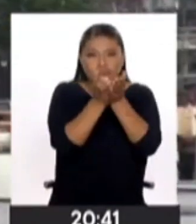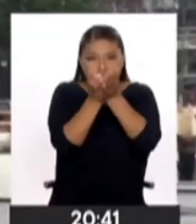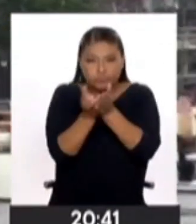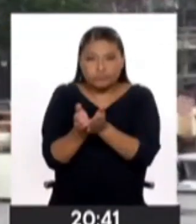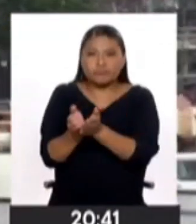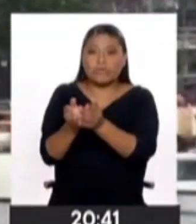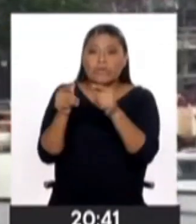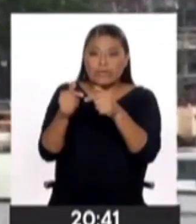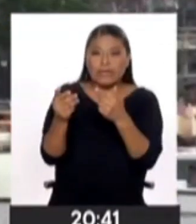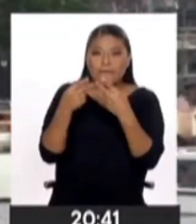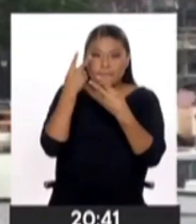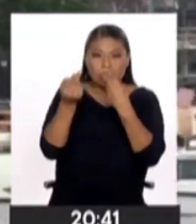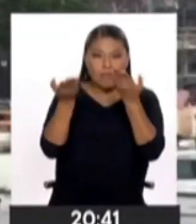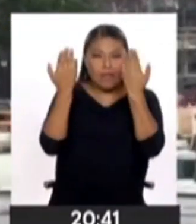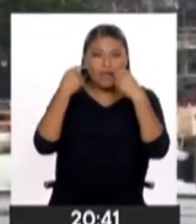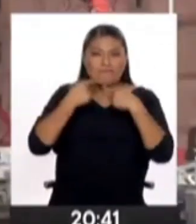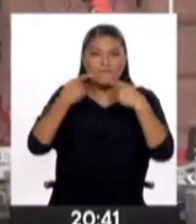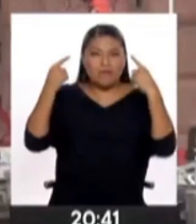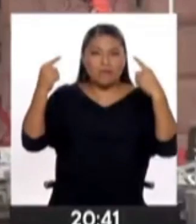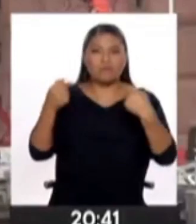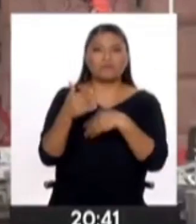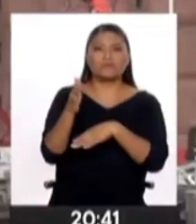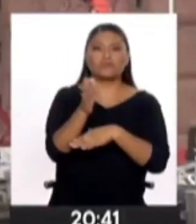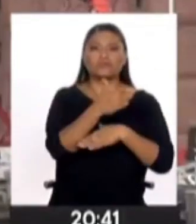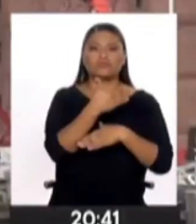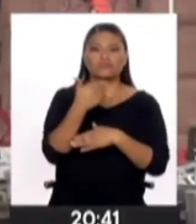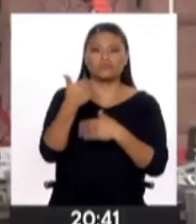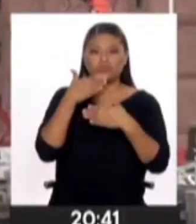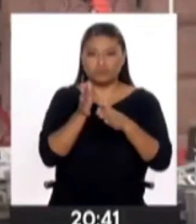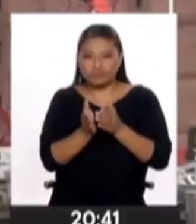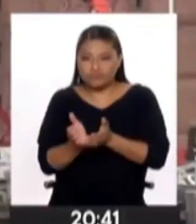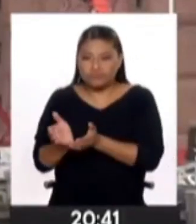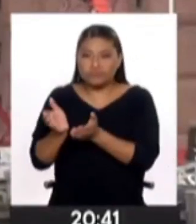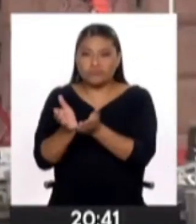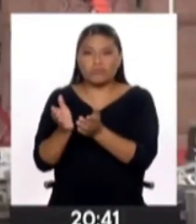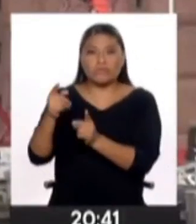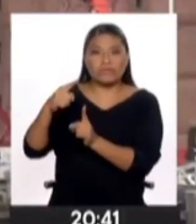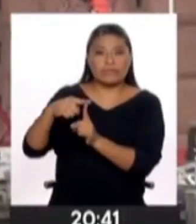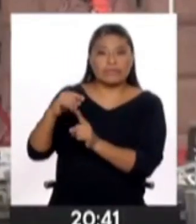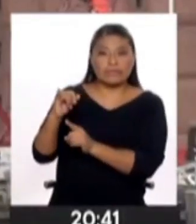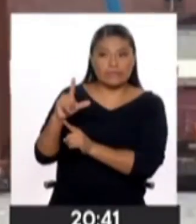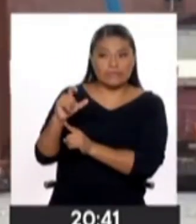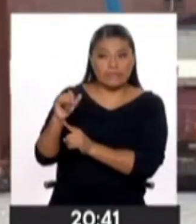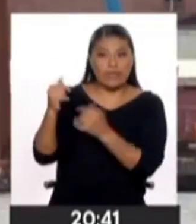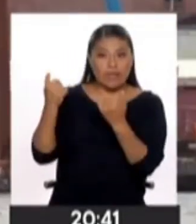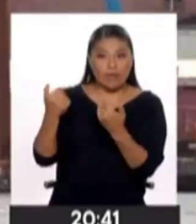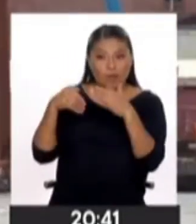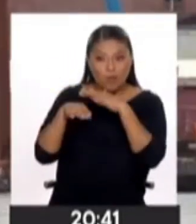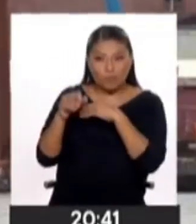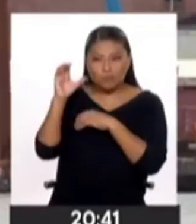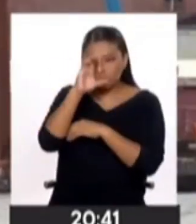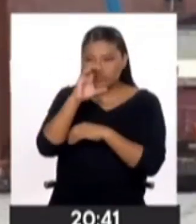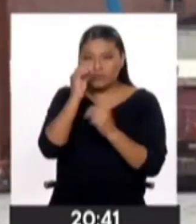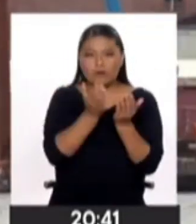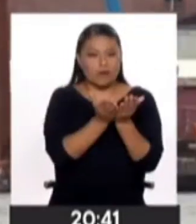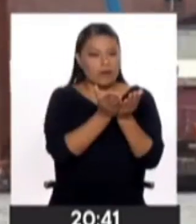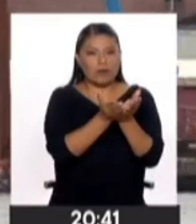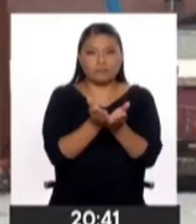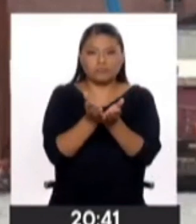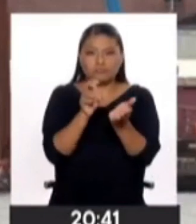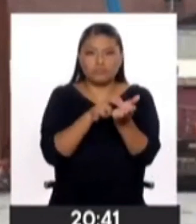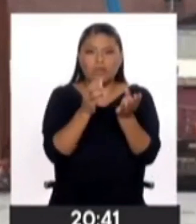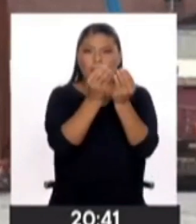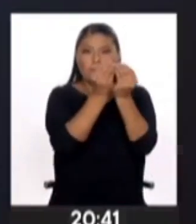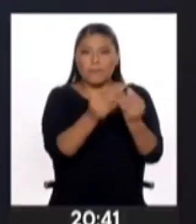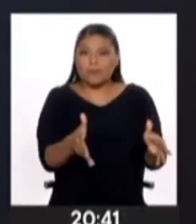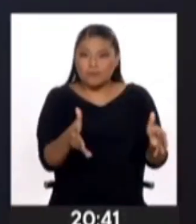Titanic en el Atlántico Norte. Así es, la Guardia Costera de la ciudad de Boston, Estados Unidos, se encuentra en una operación de búsqueda a